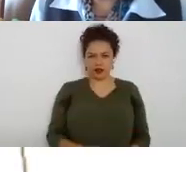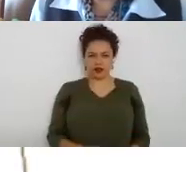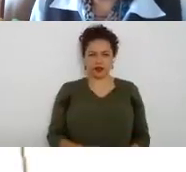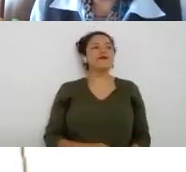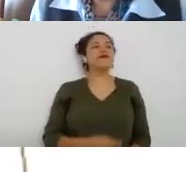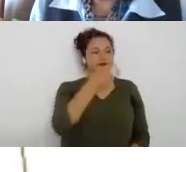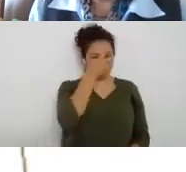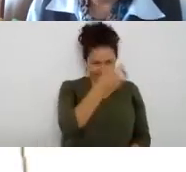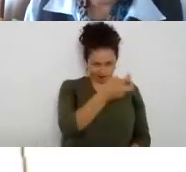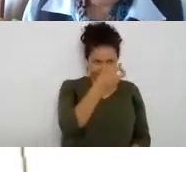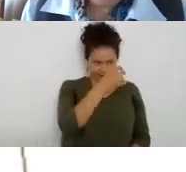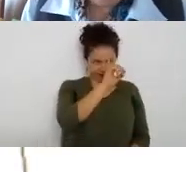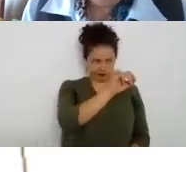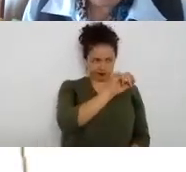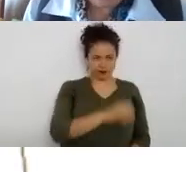Exactamente. Bueno,